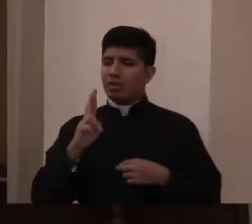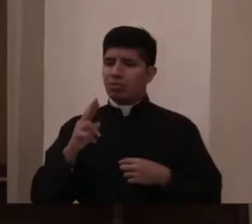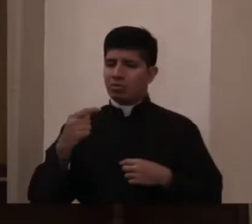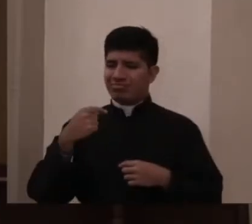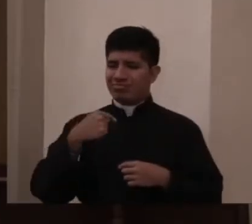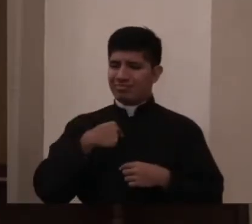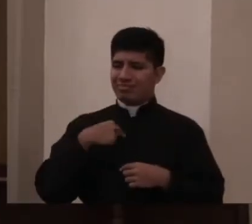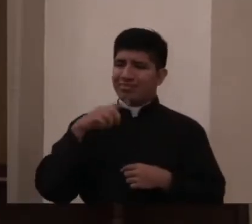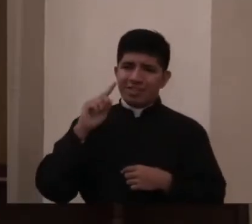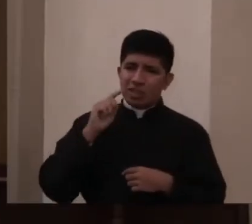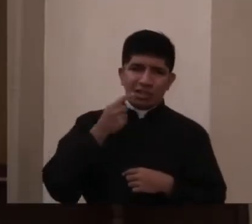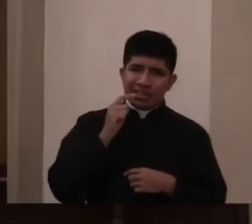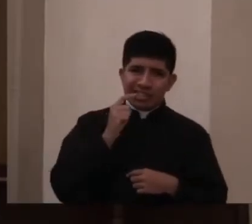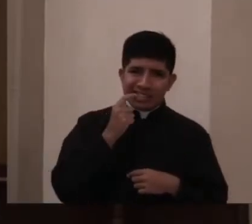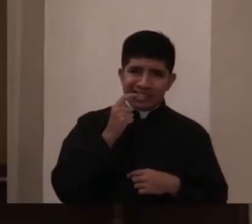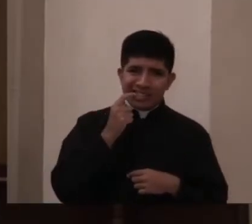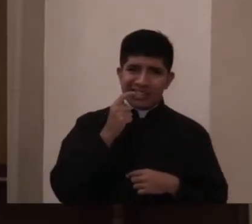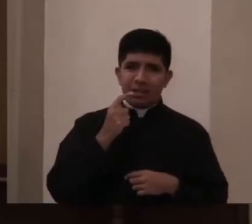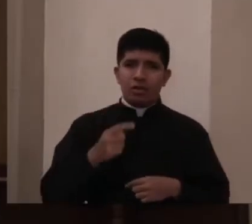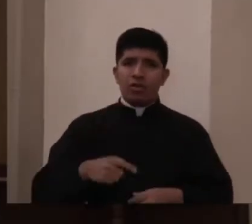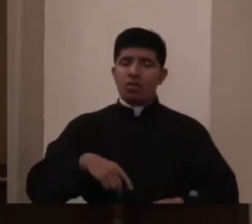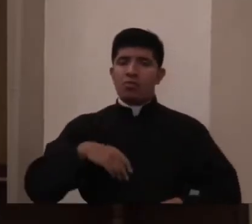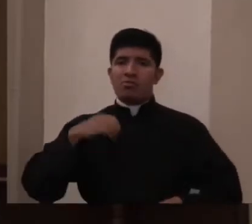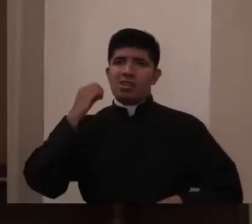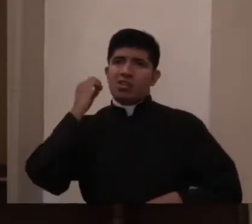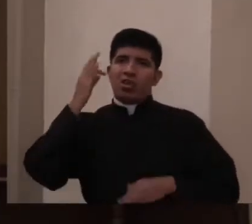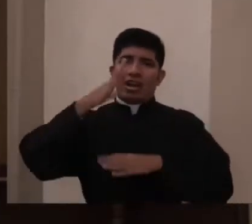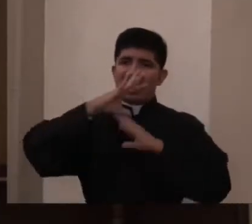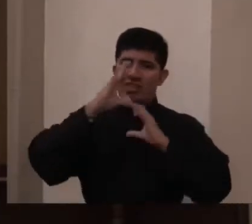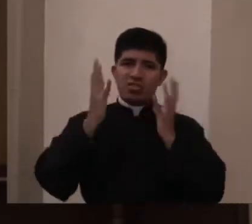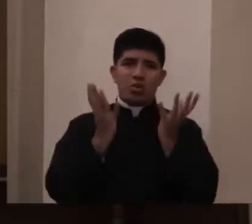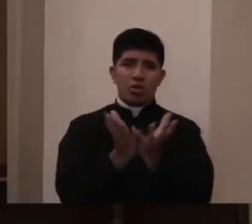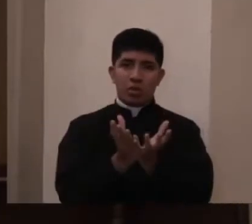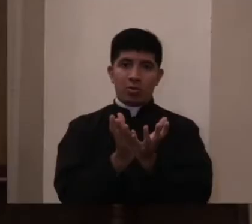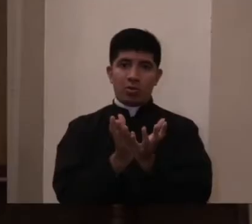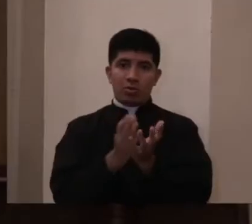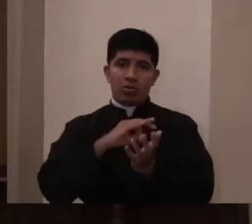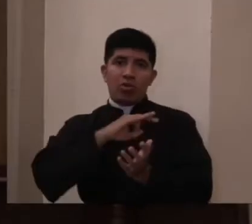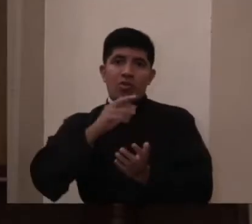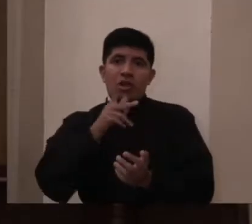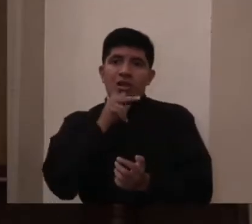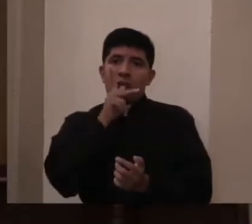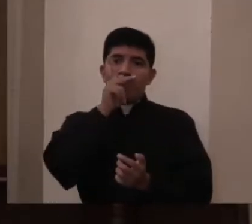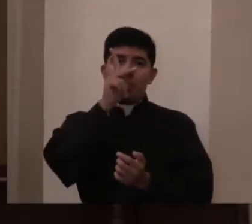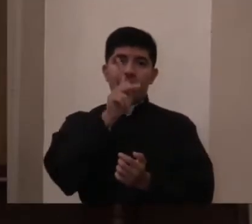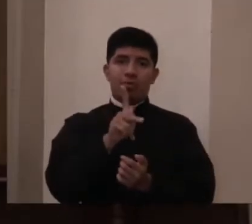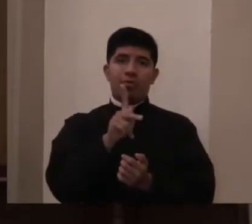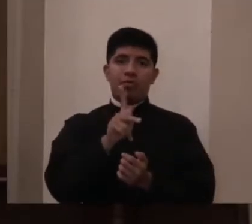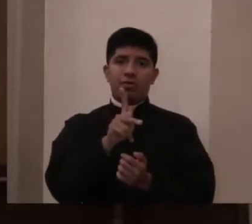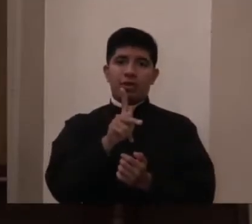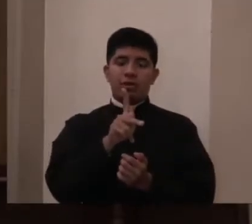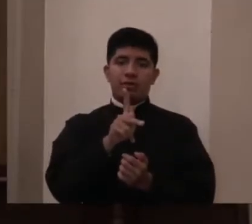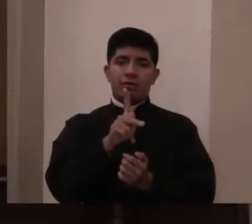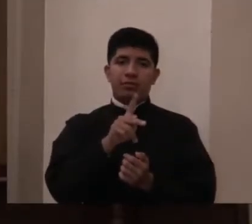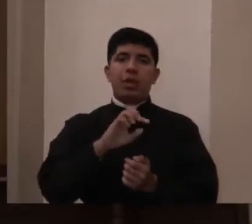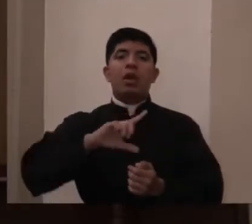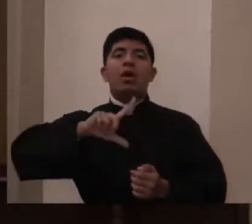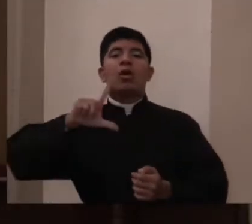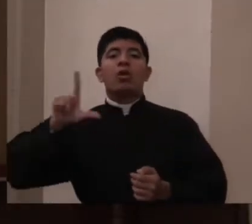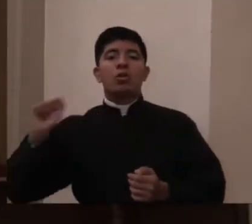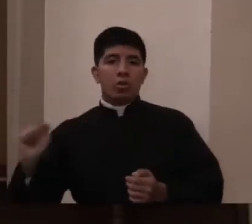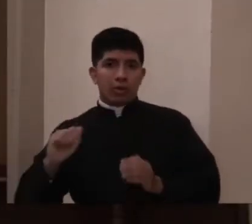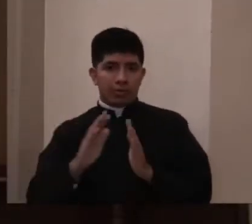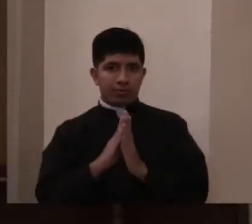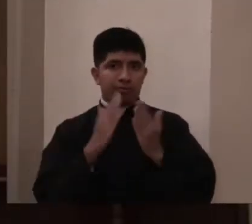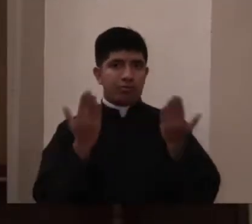celoso? Ojalá todo mundo pueda ser profeta. La misma reacción tienen los discípulos en el